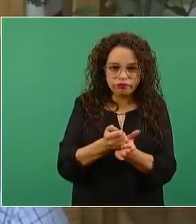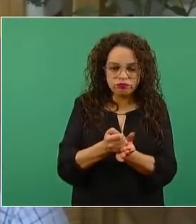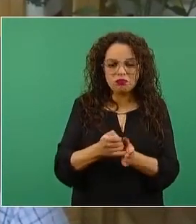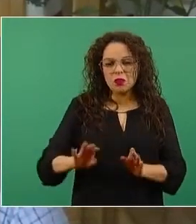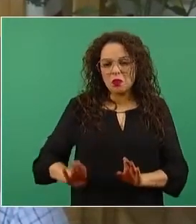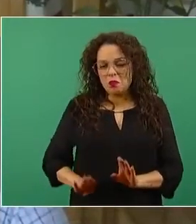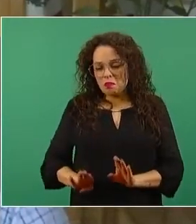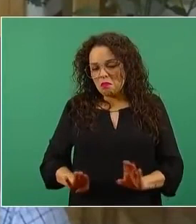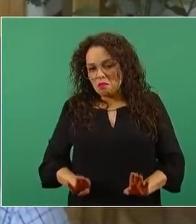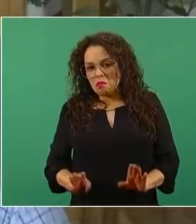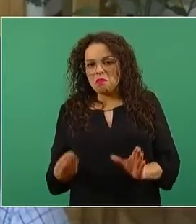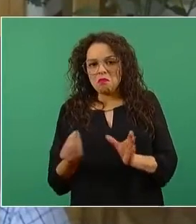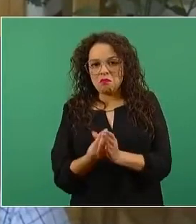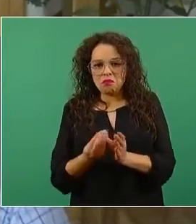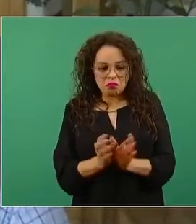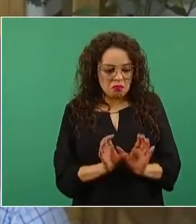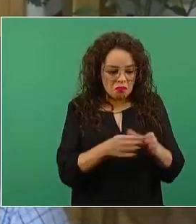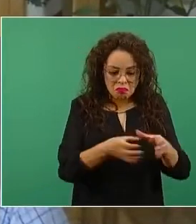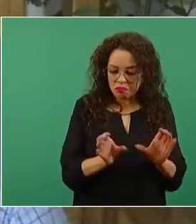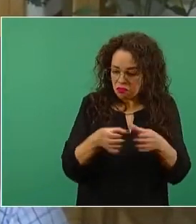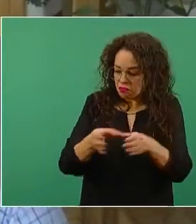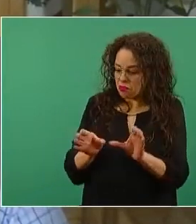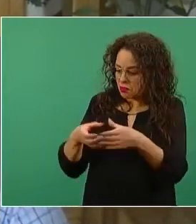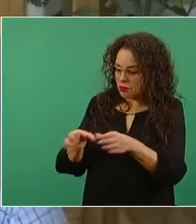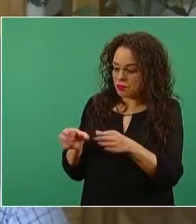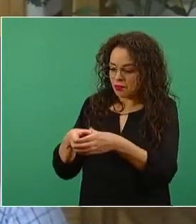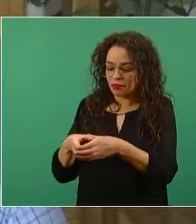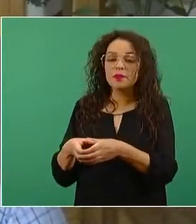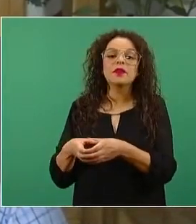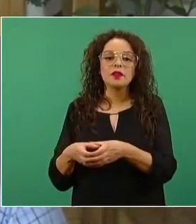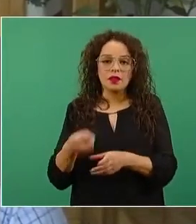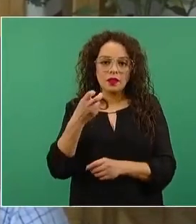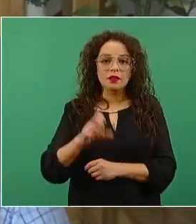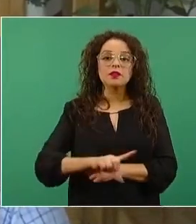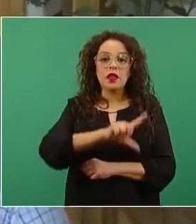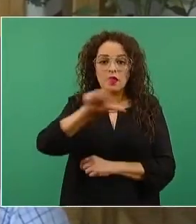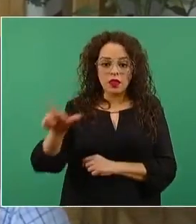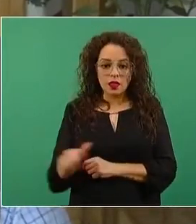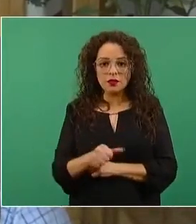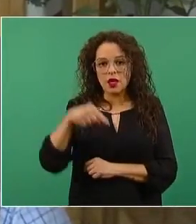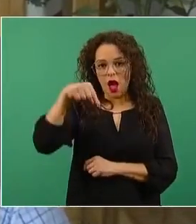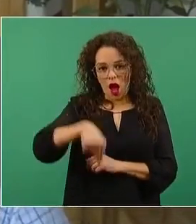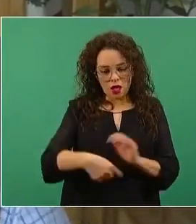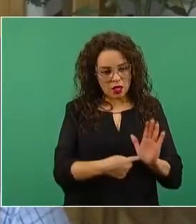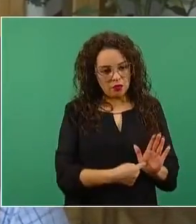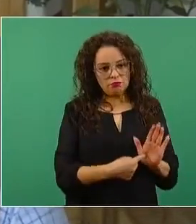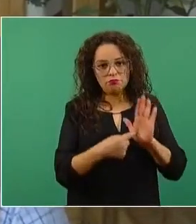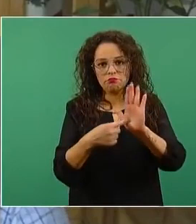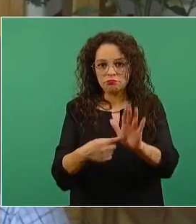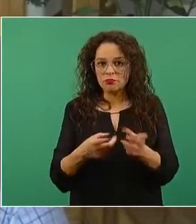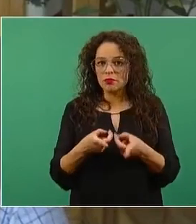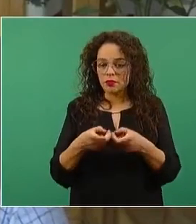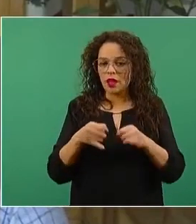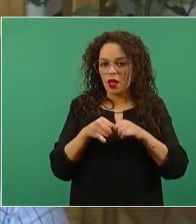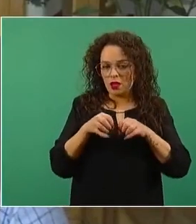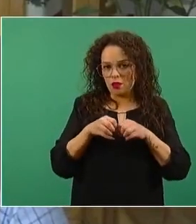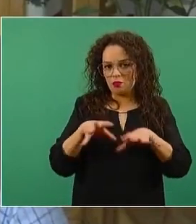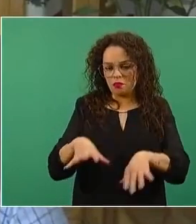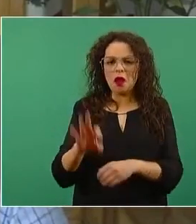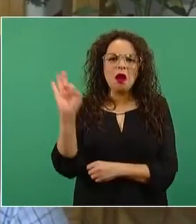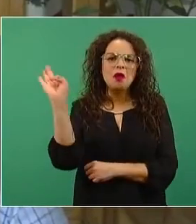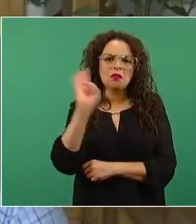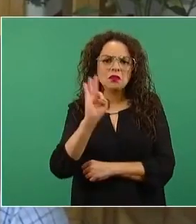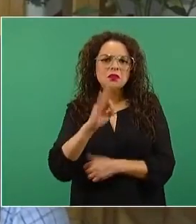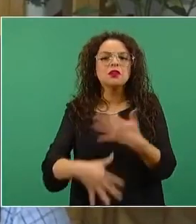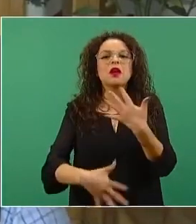que finalmente se han llevado para podérselas también en su momento estar comunicando con algún tipo de frecuencia, a lo mejor una